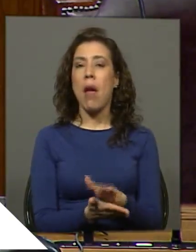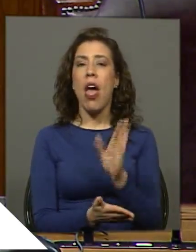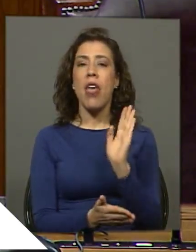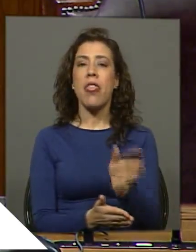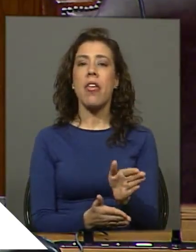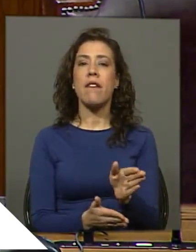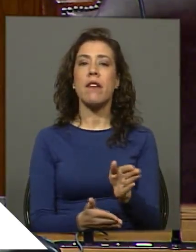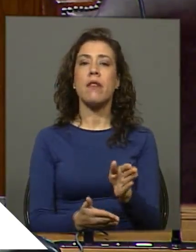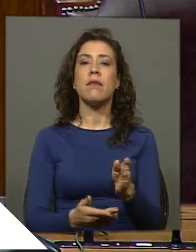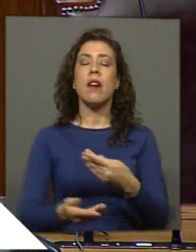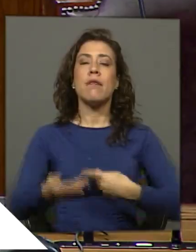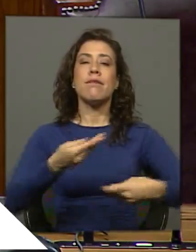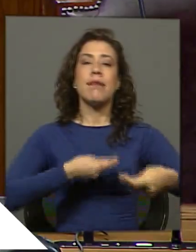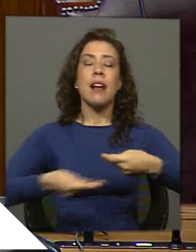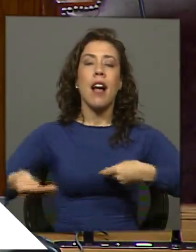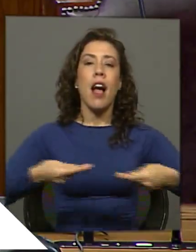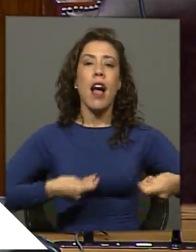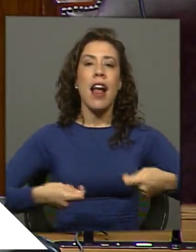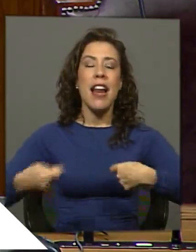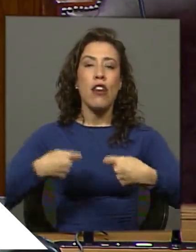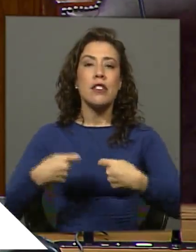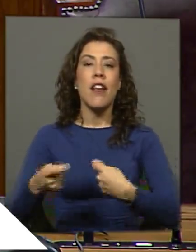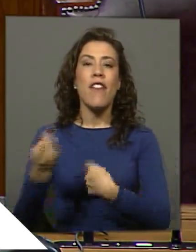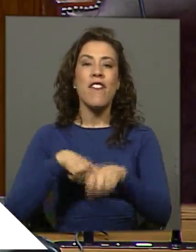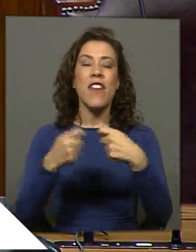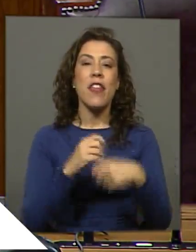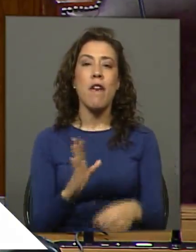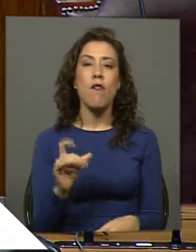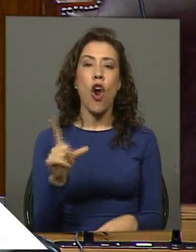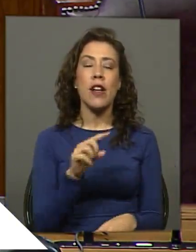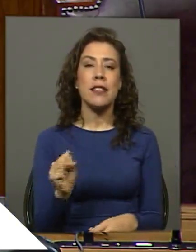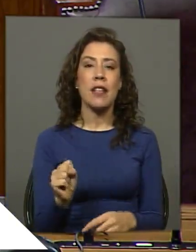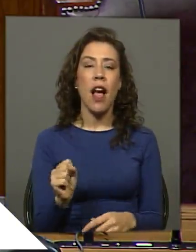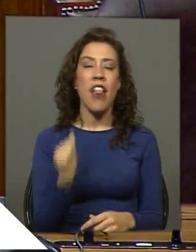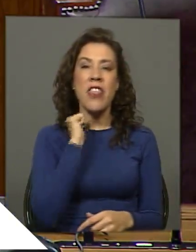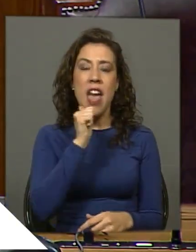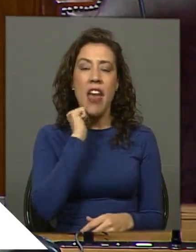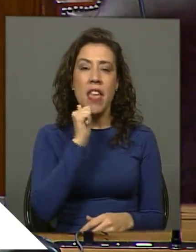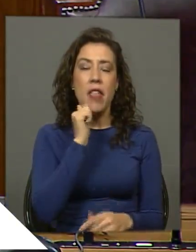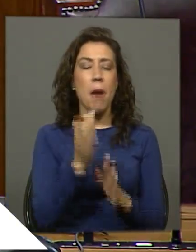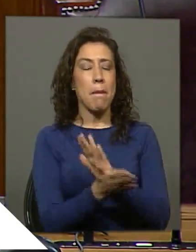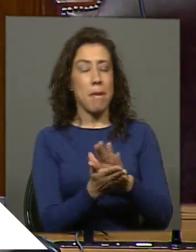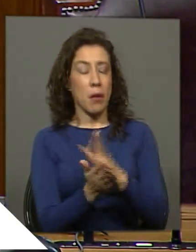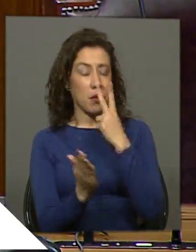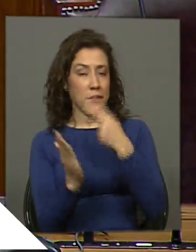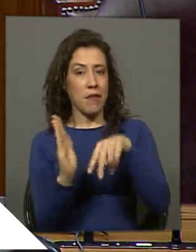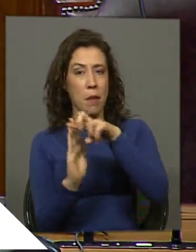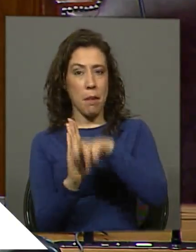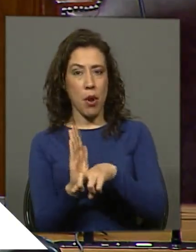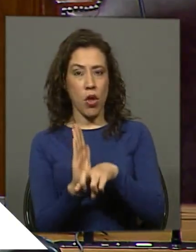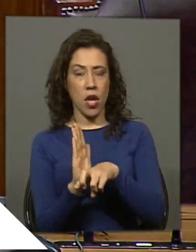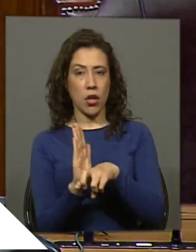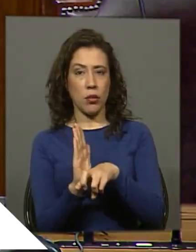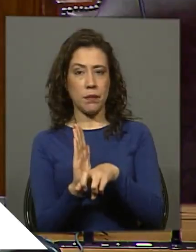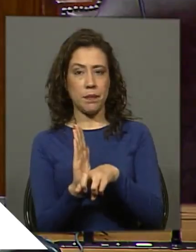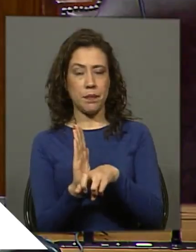ser transado en bolsa diariamente si uno tomara por ejemplo un proyecto de